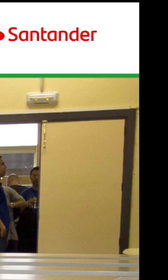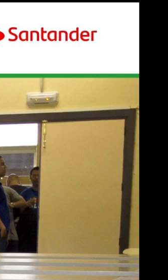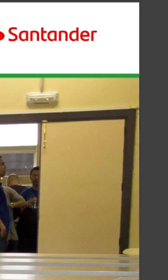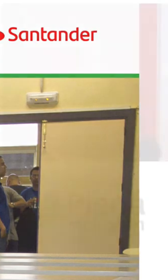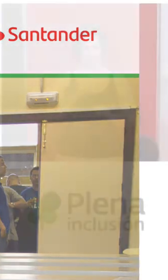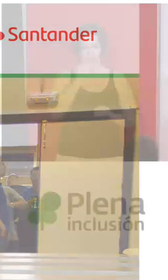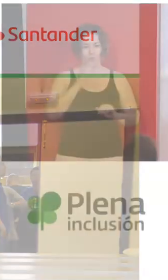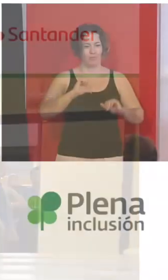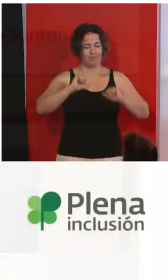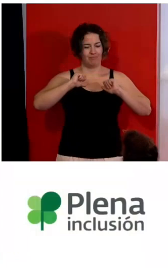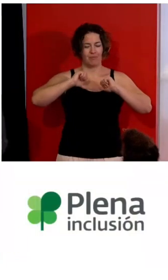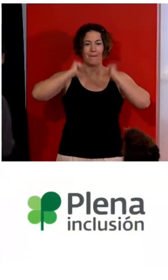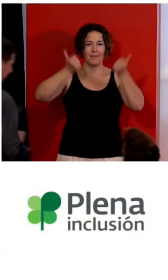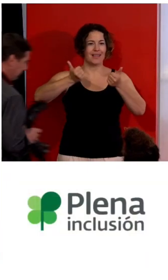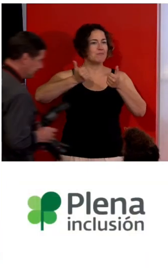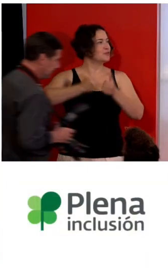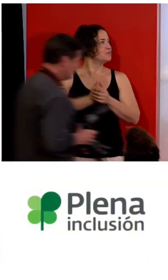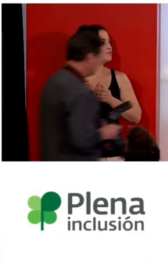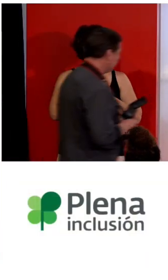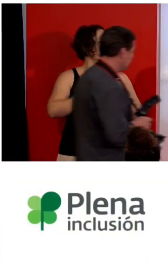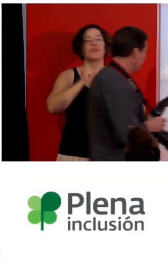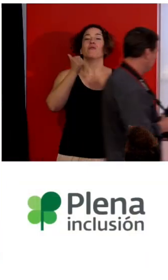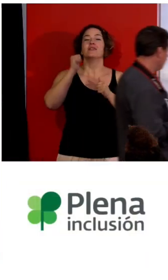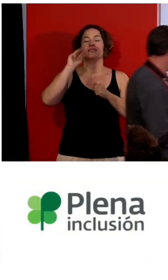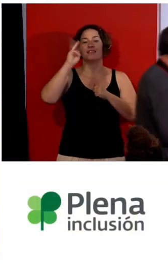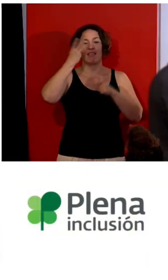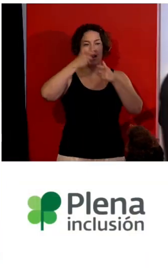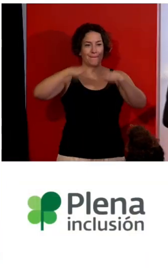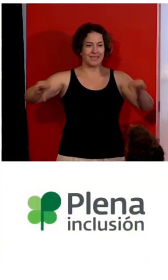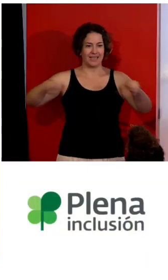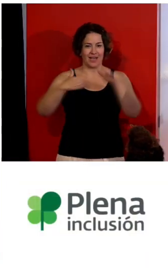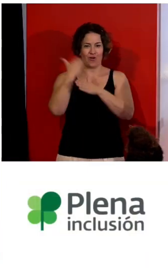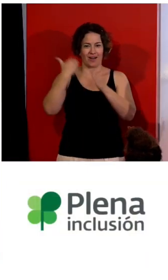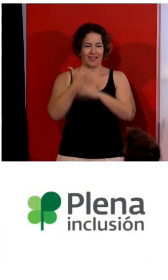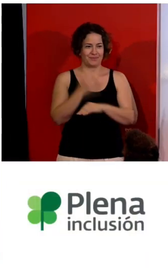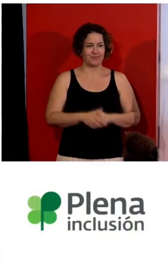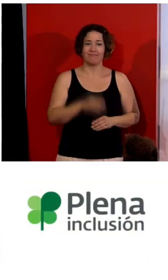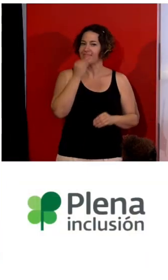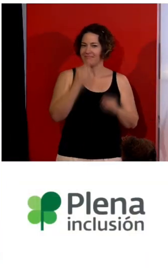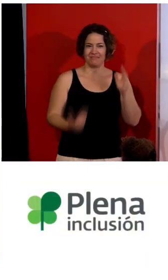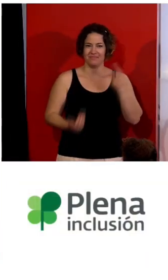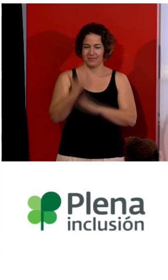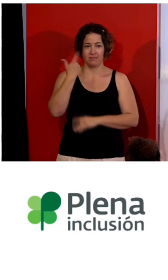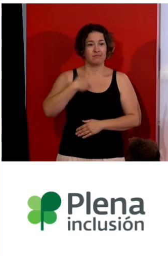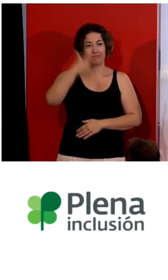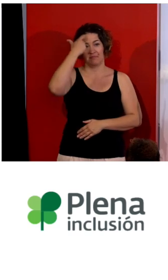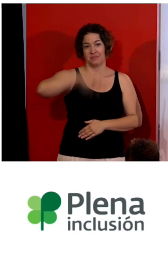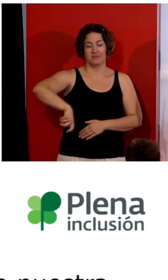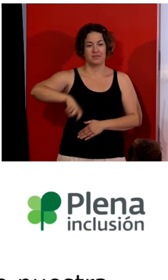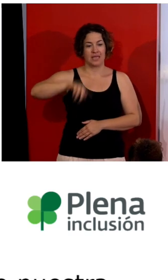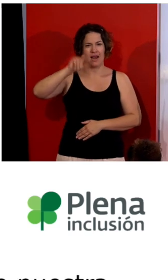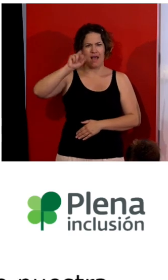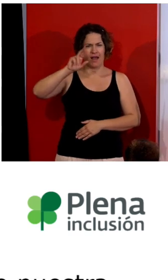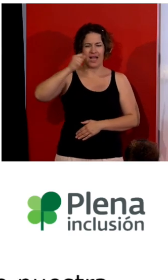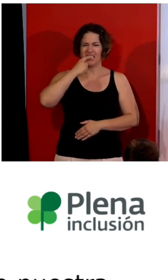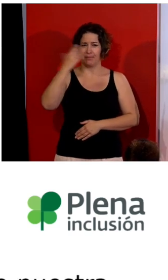Bueno, pues comenzamos la tercera mesa de nuestra jornada. Buenos días, yo soy Laura Espejo, adjunta a